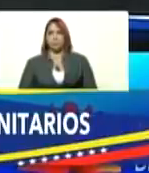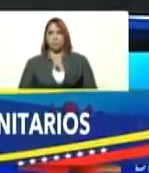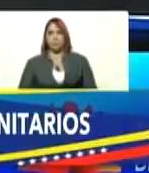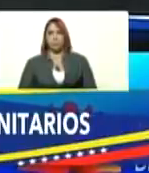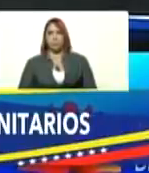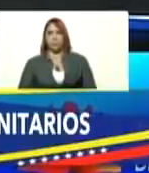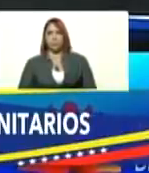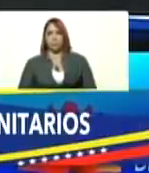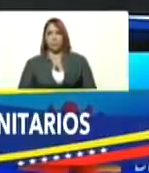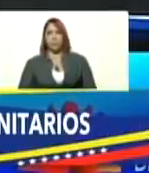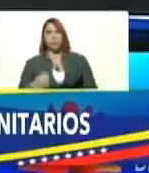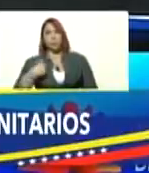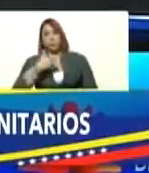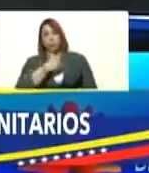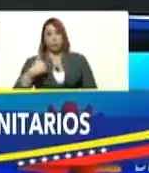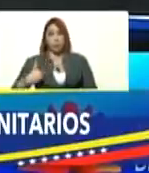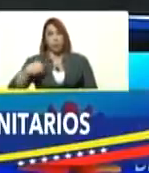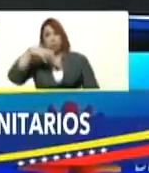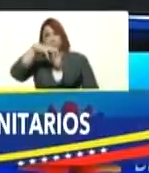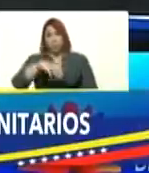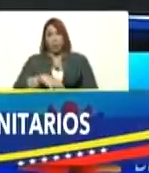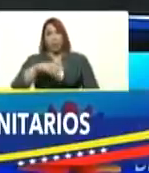Por eso yo quiero aquí en la región capital